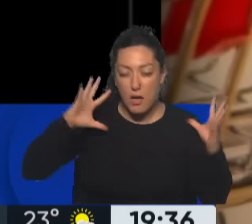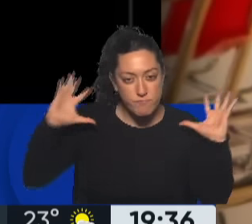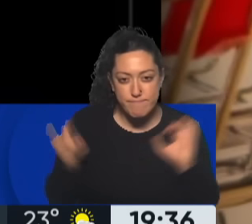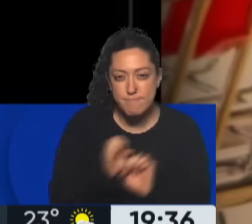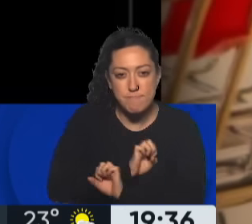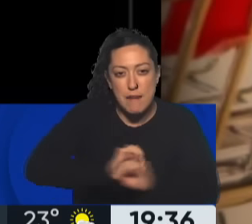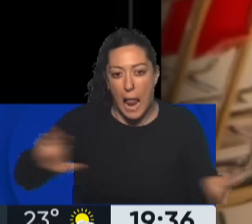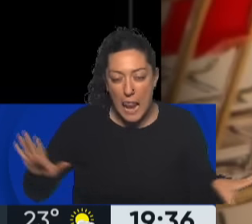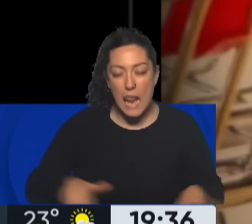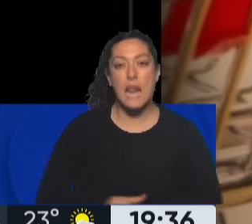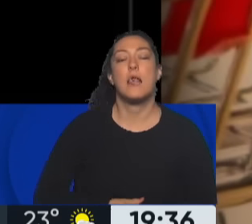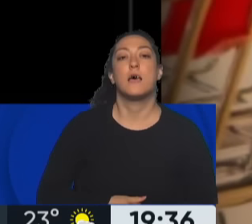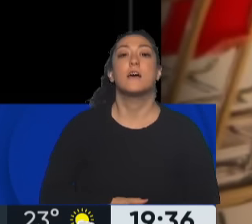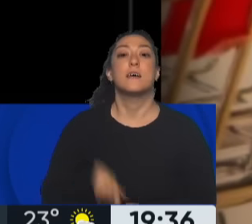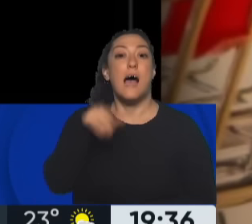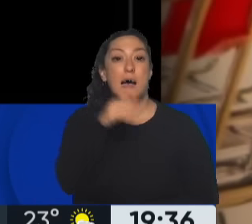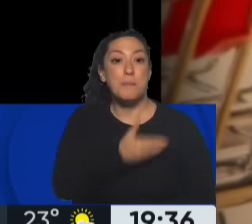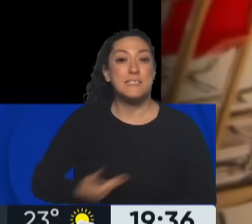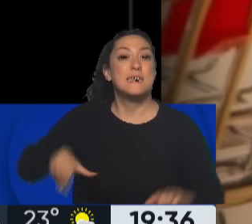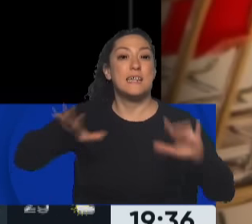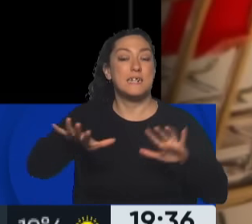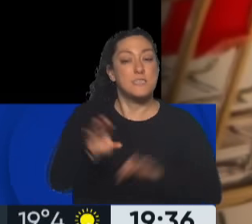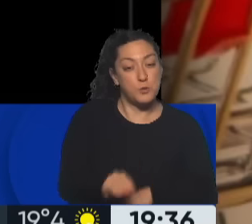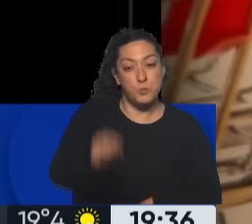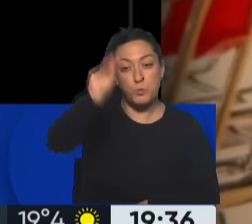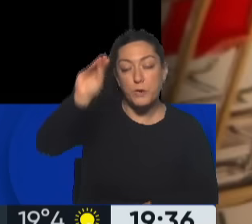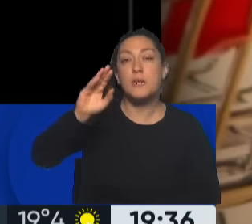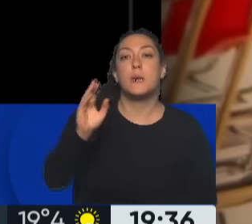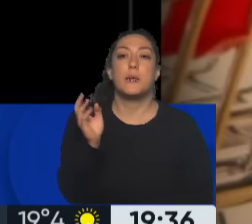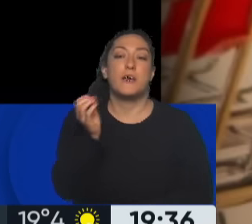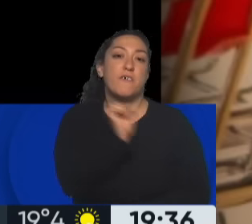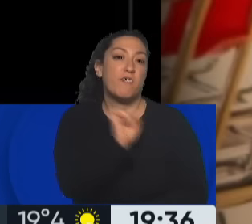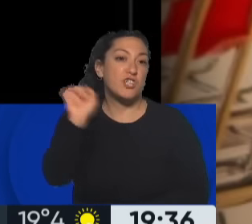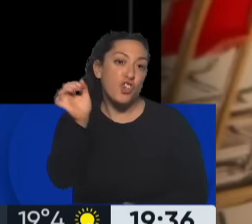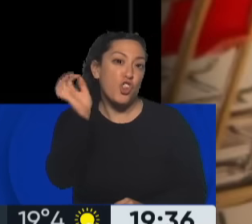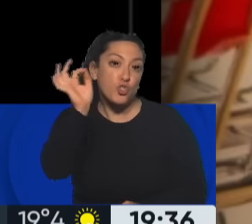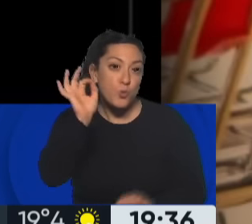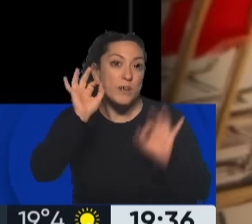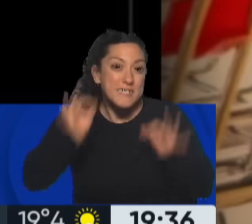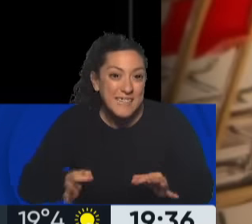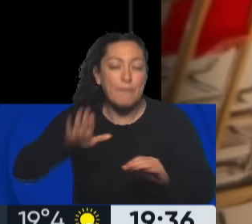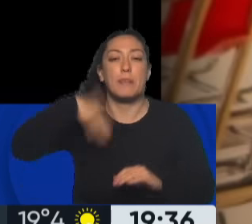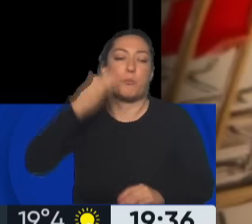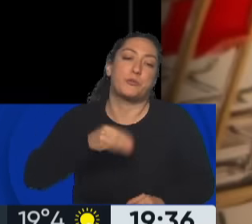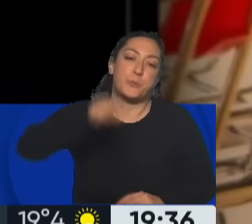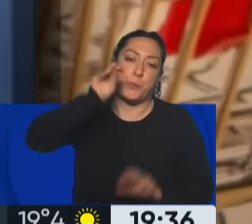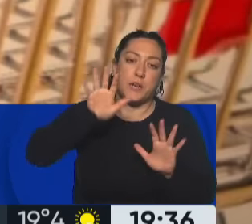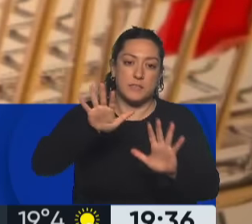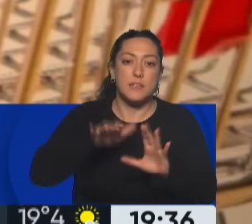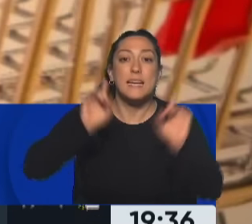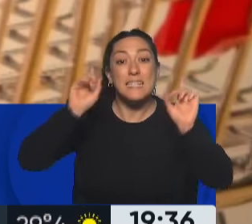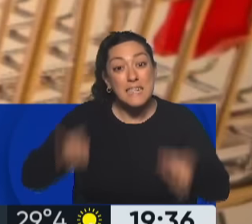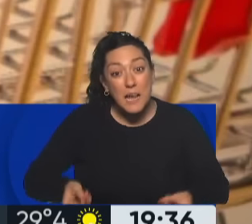Nación luego de conocerse la inflación del mes de octubre. También